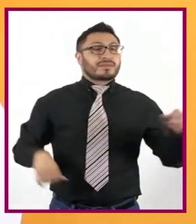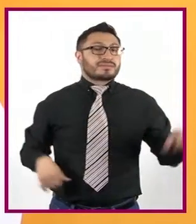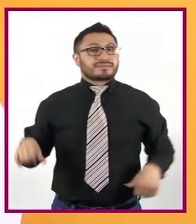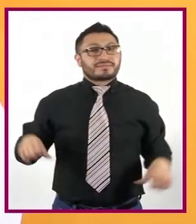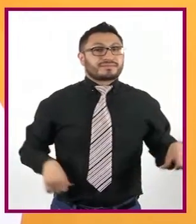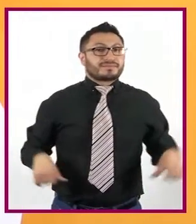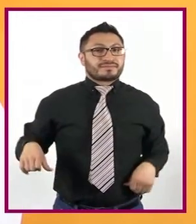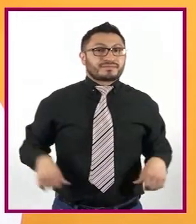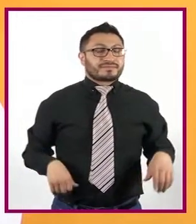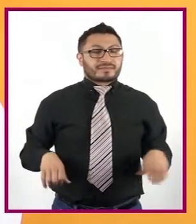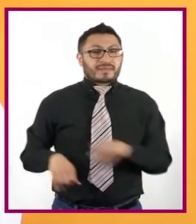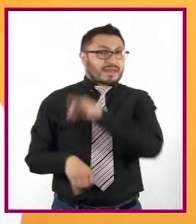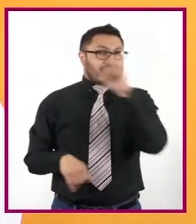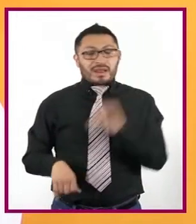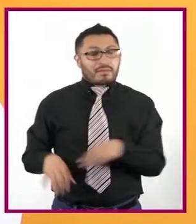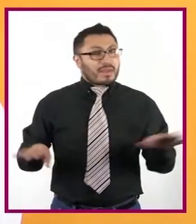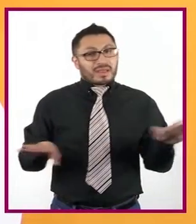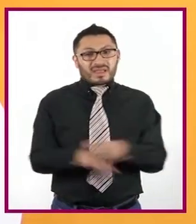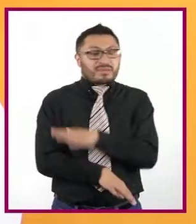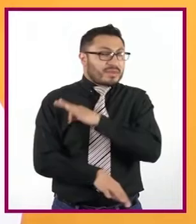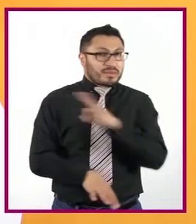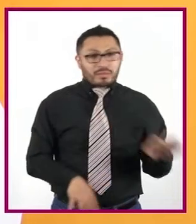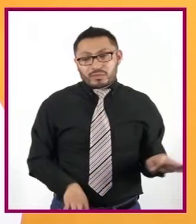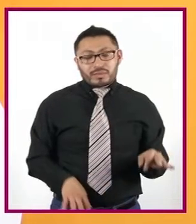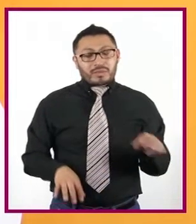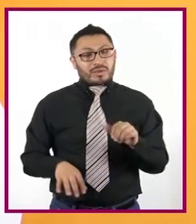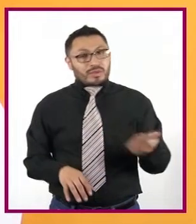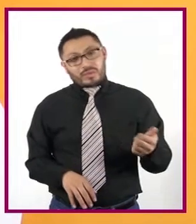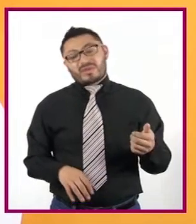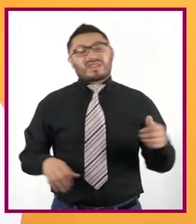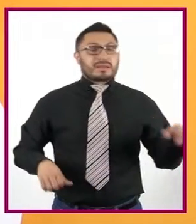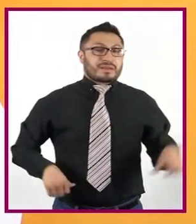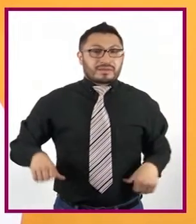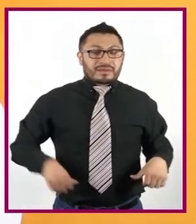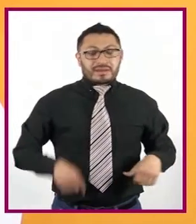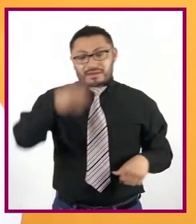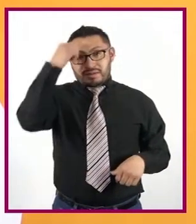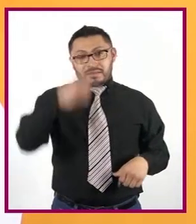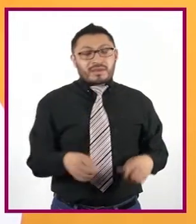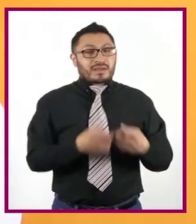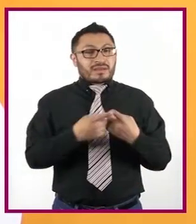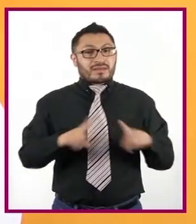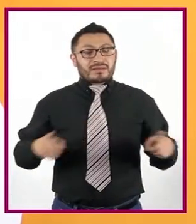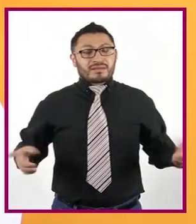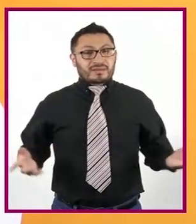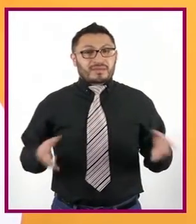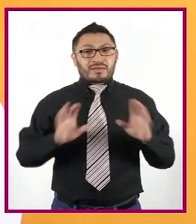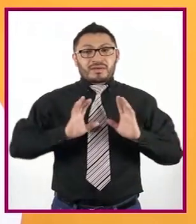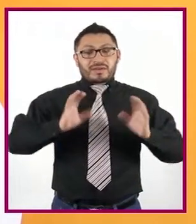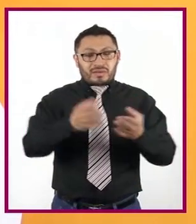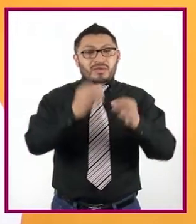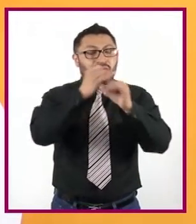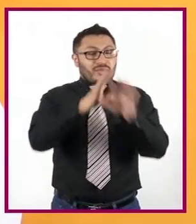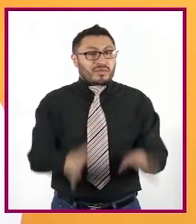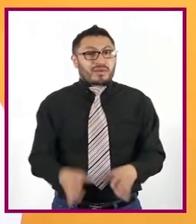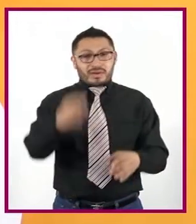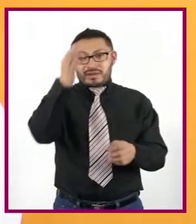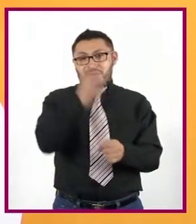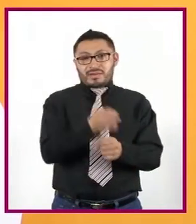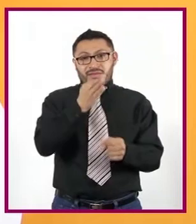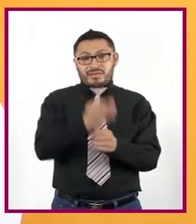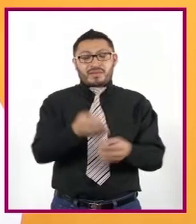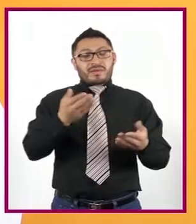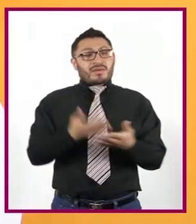actividad irreemplazable para desarrollar adultos productivos y comunidades informadas, que en el presente se